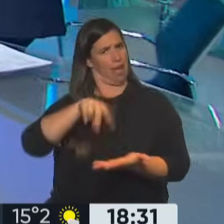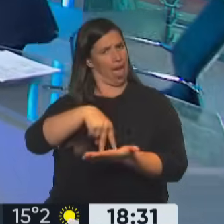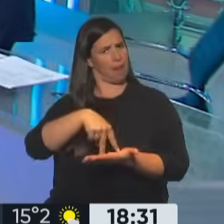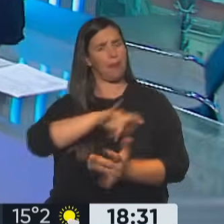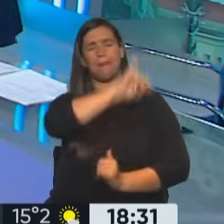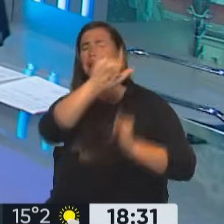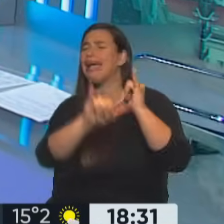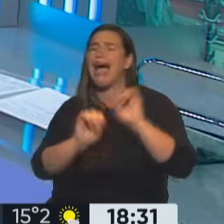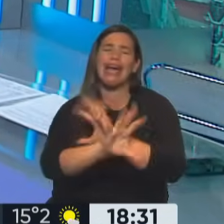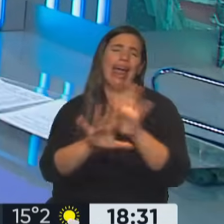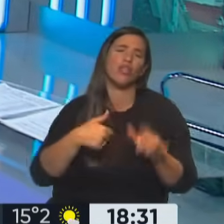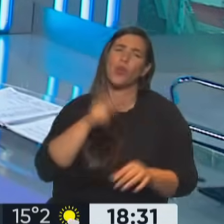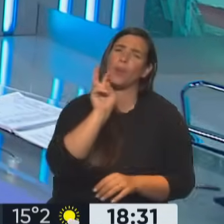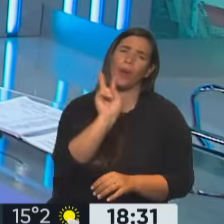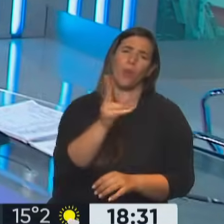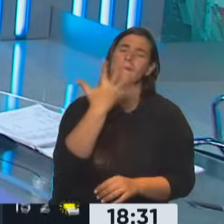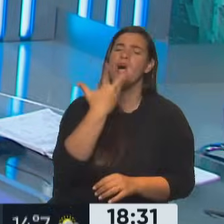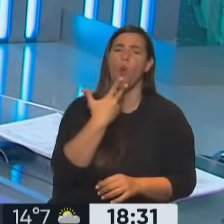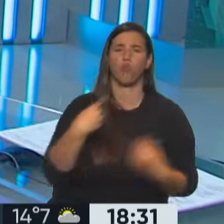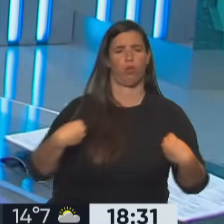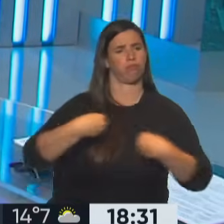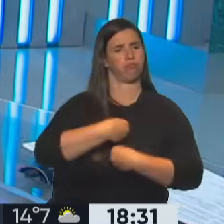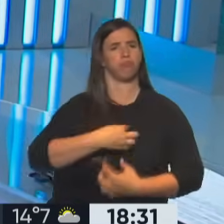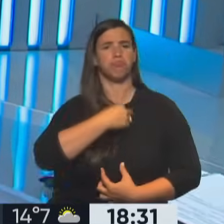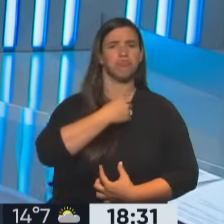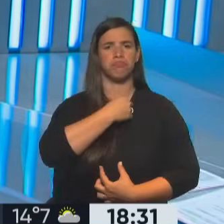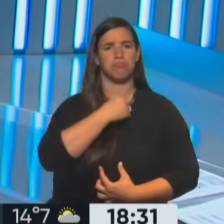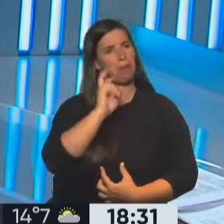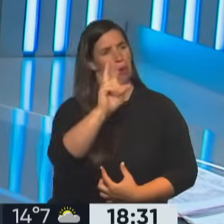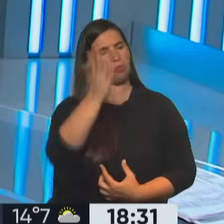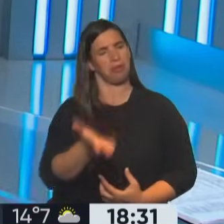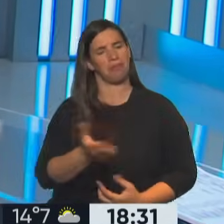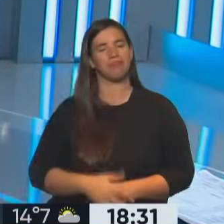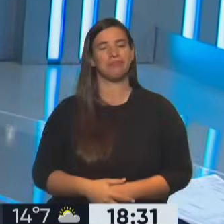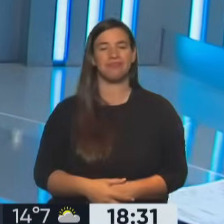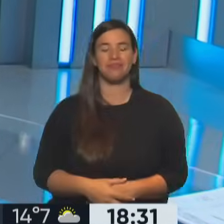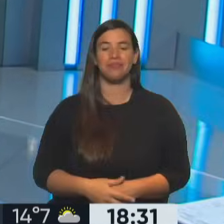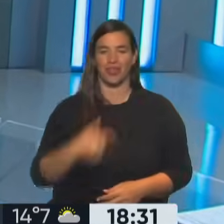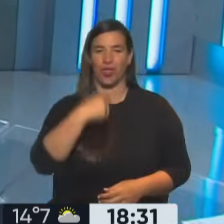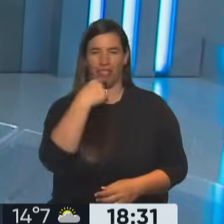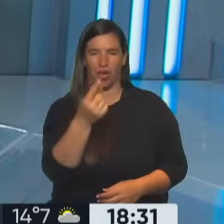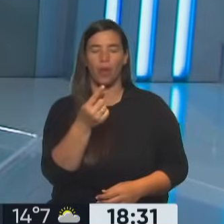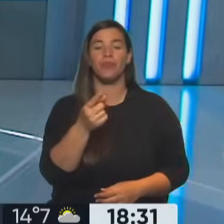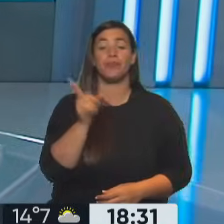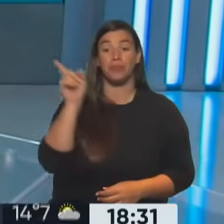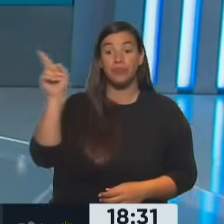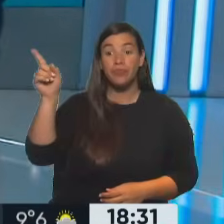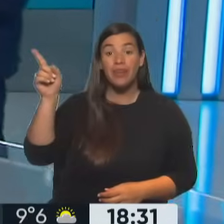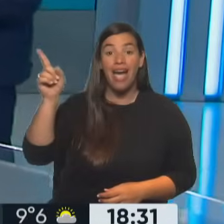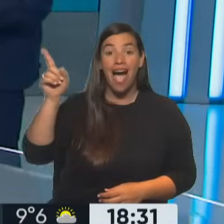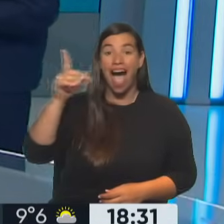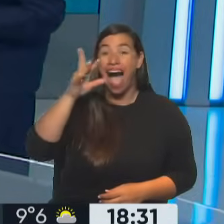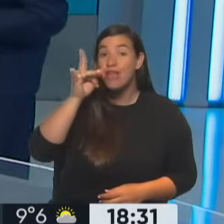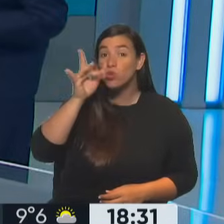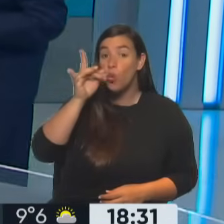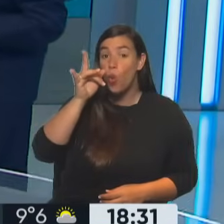¿puedo? No hay nada que me guste verte como en el traje puesto. Bueno, yo te digo, esto, lo que ves en azul... A ver, ¿qué es azul? Son los recursos de la